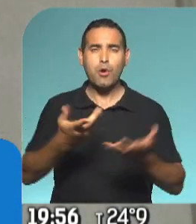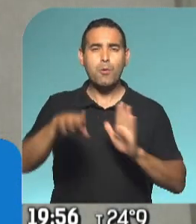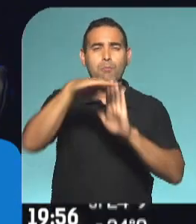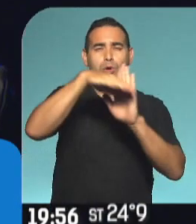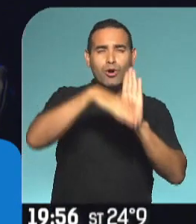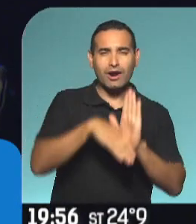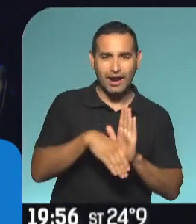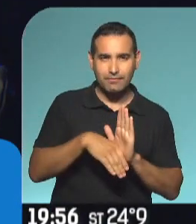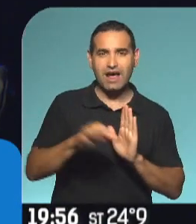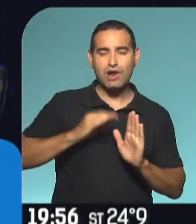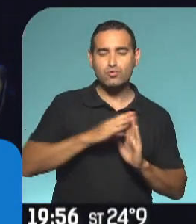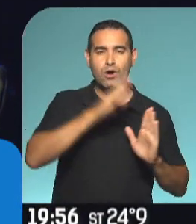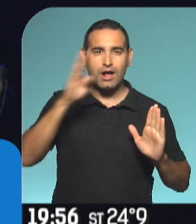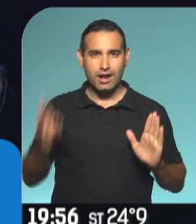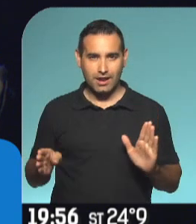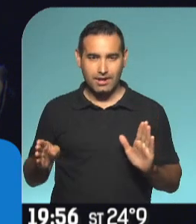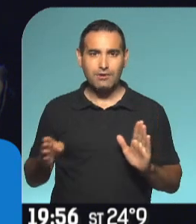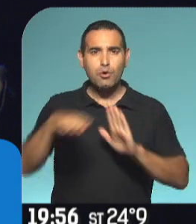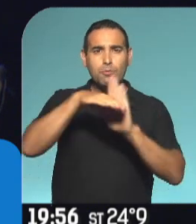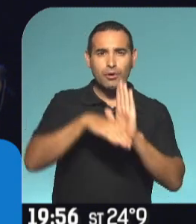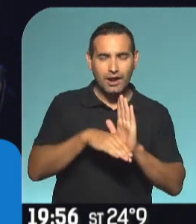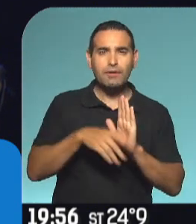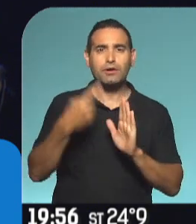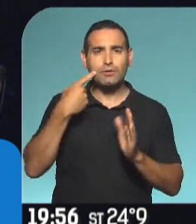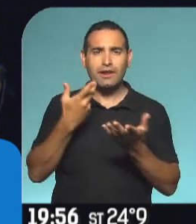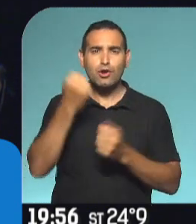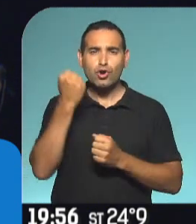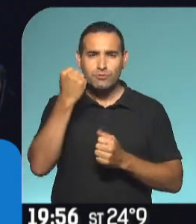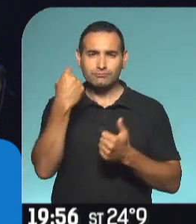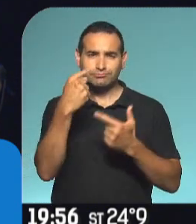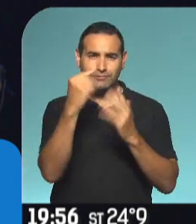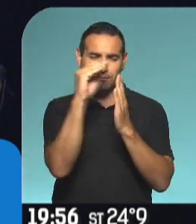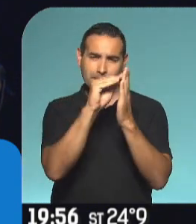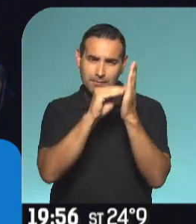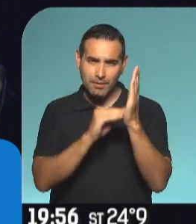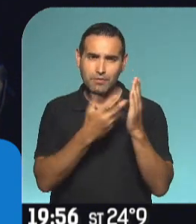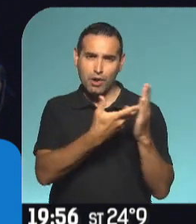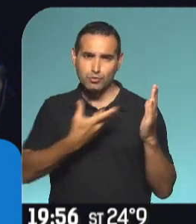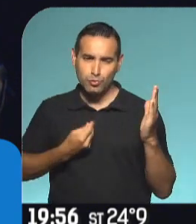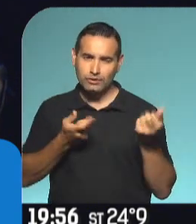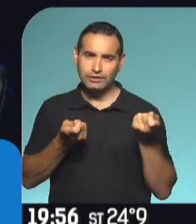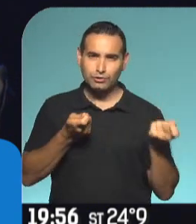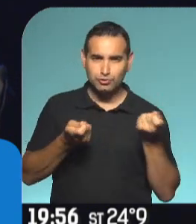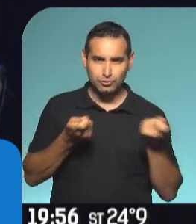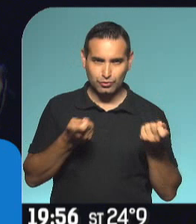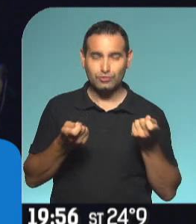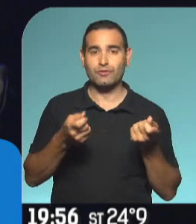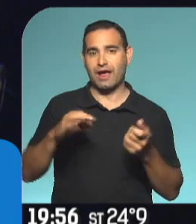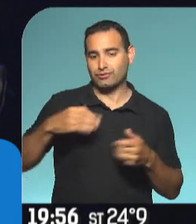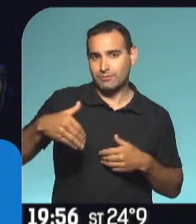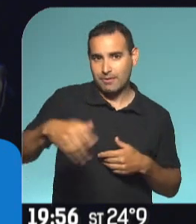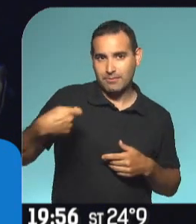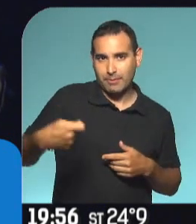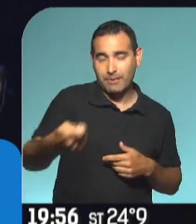programa plurianual que abarque distintos indicadores económicos que puedan servir como referencia para los próximos años